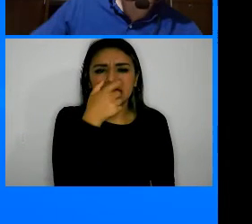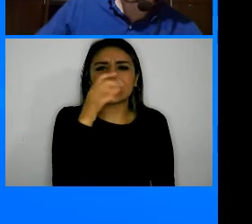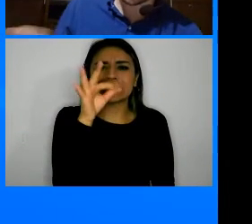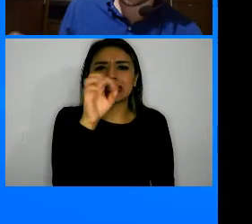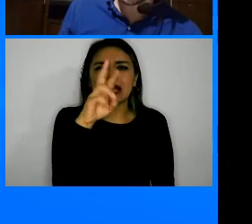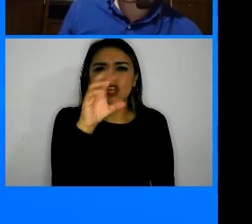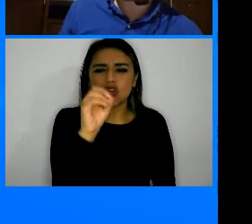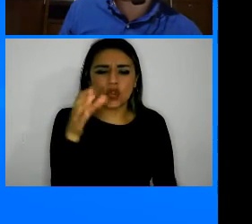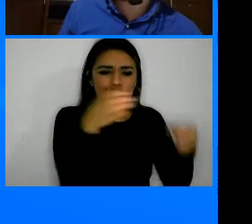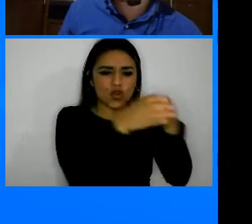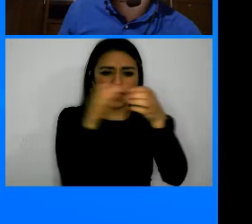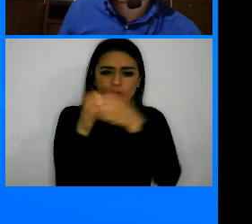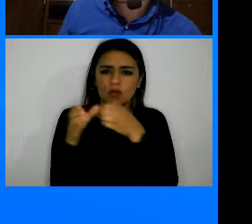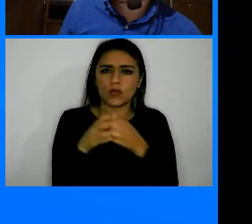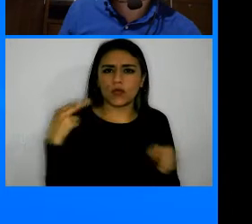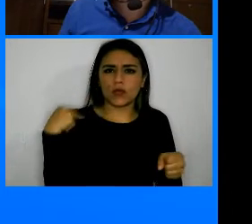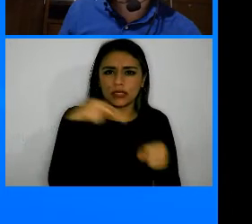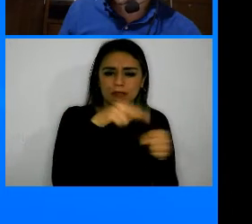los grupos,